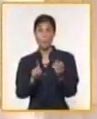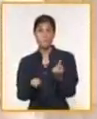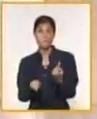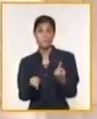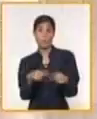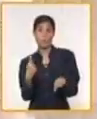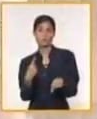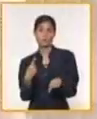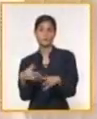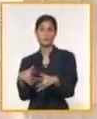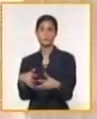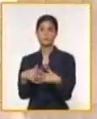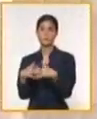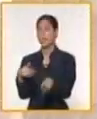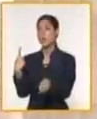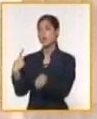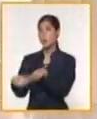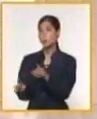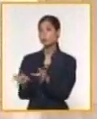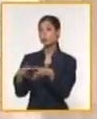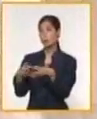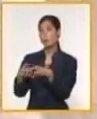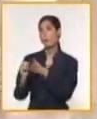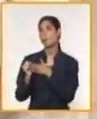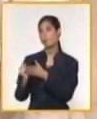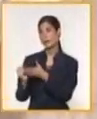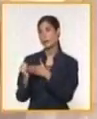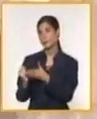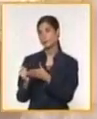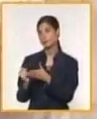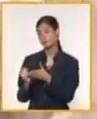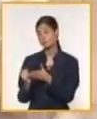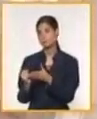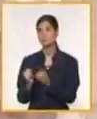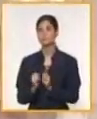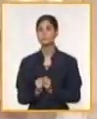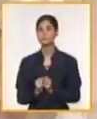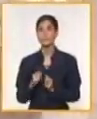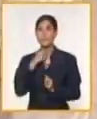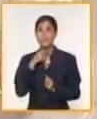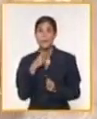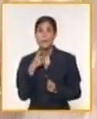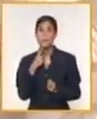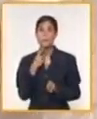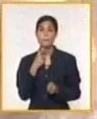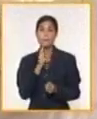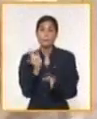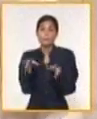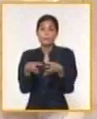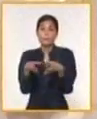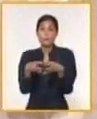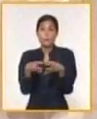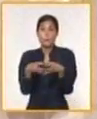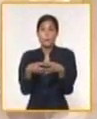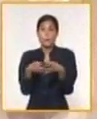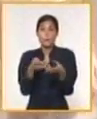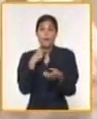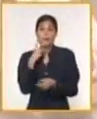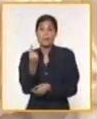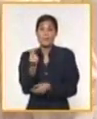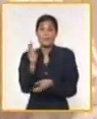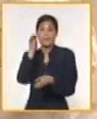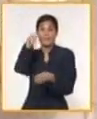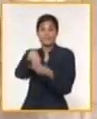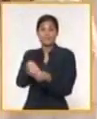este compañero me dice, hay un efecto acumulado del lobby sionista. ¿Pero qué cosa es el lobby sionista? El lobby sionista es el capital financiero internacional